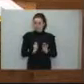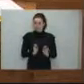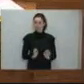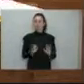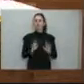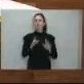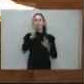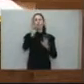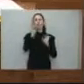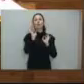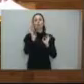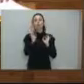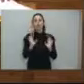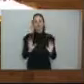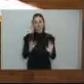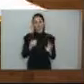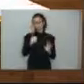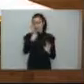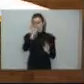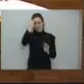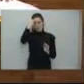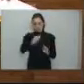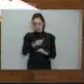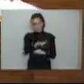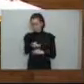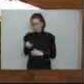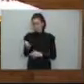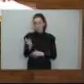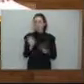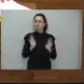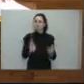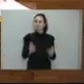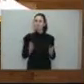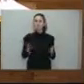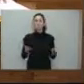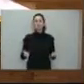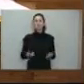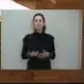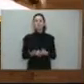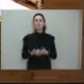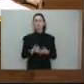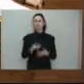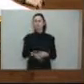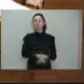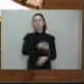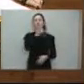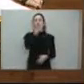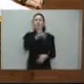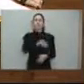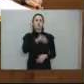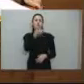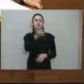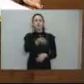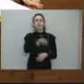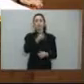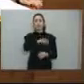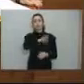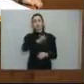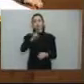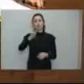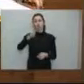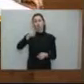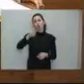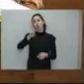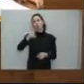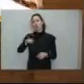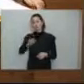claro, yo, y lo digo con todo respeto también, pero discursos, seguramente, señor González, a